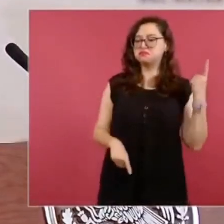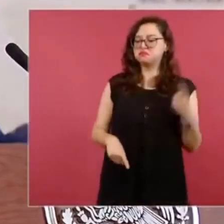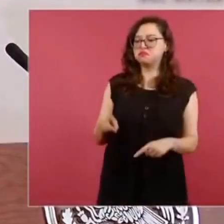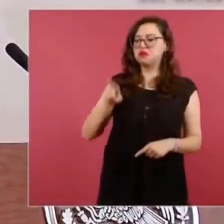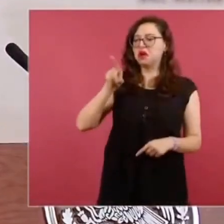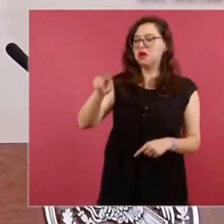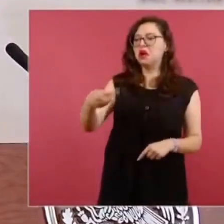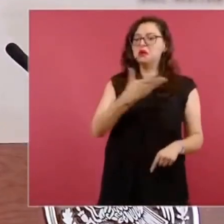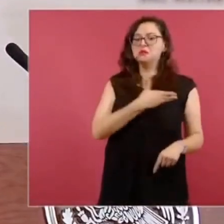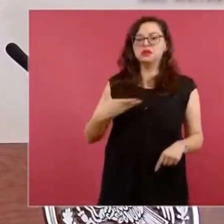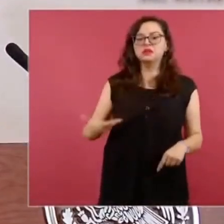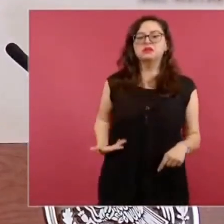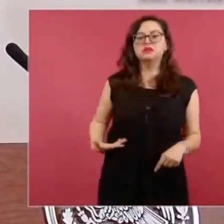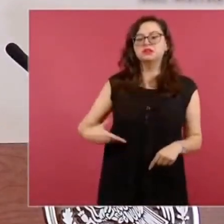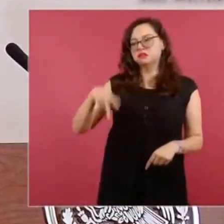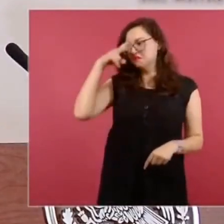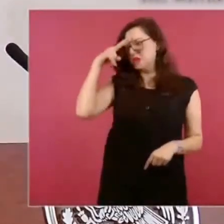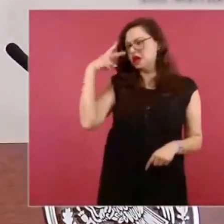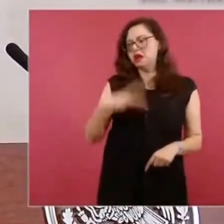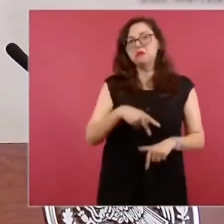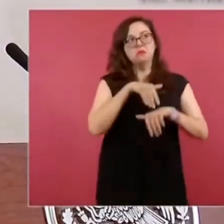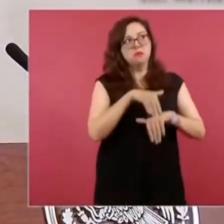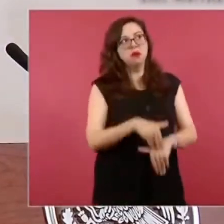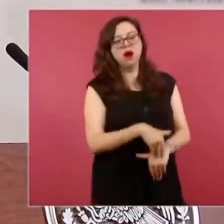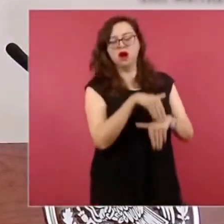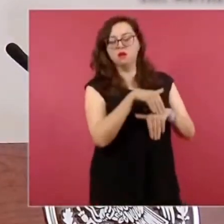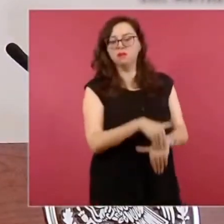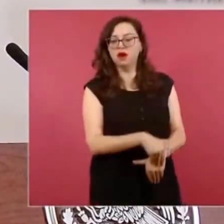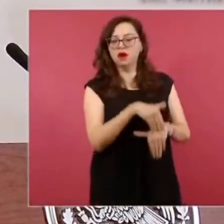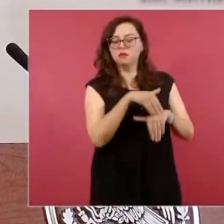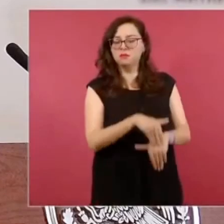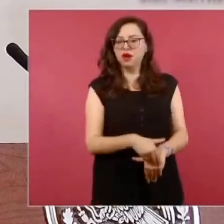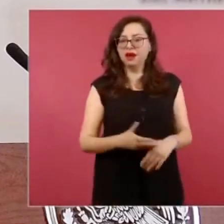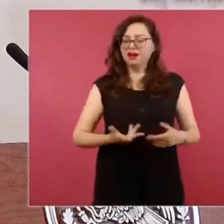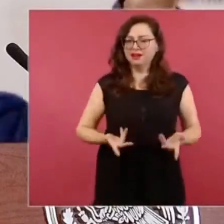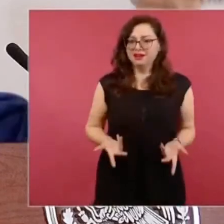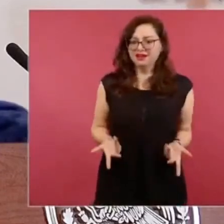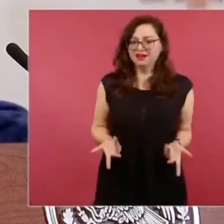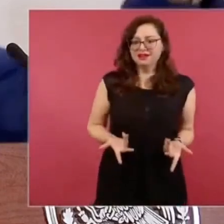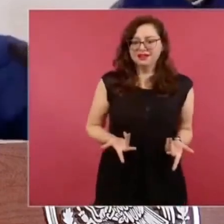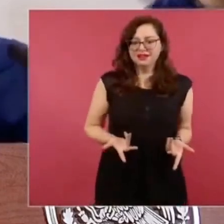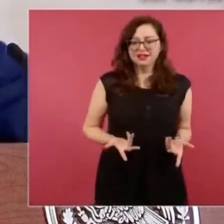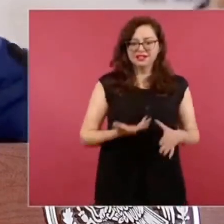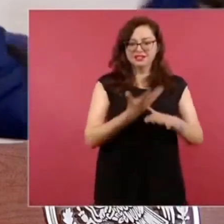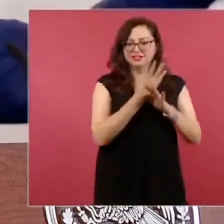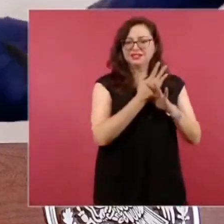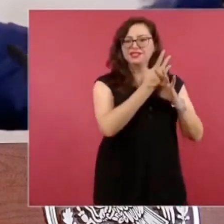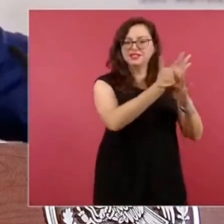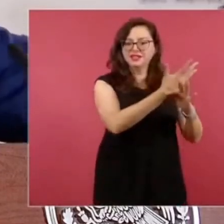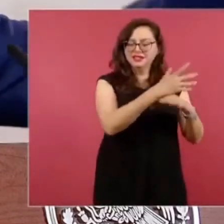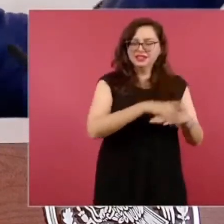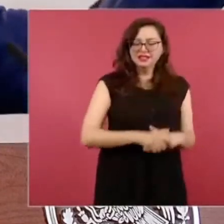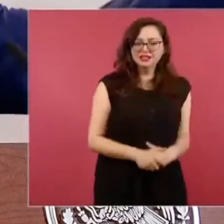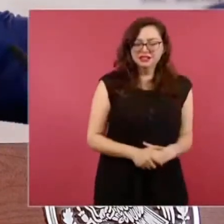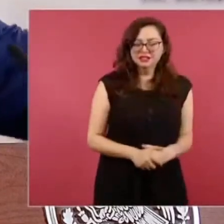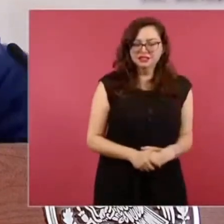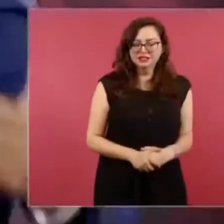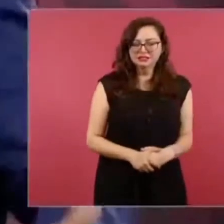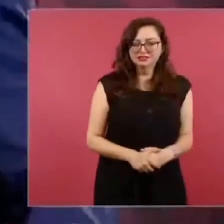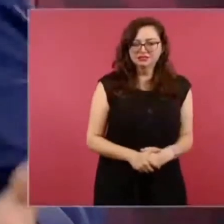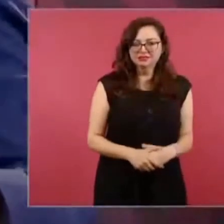desde la embajada de Estados Unidos en México, para los operativos en